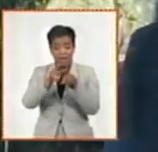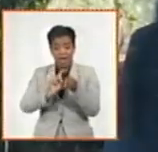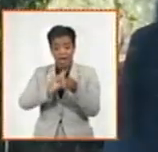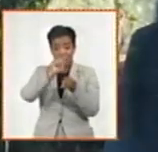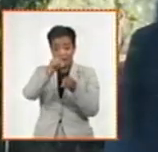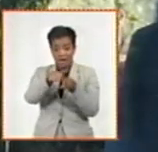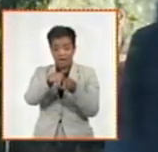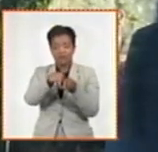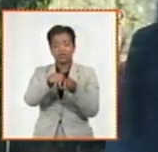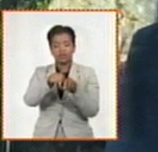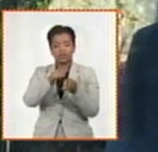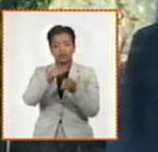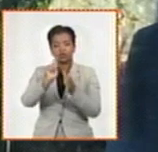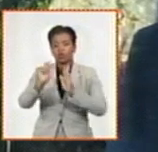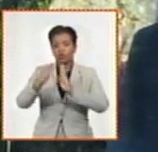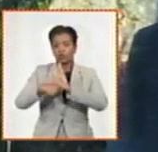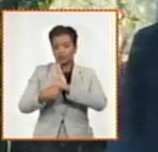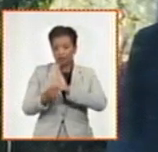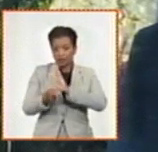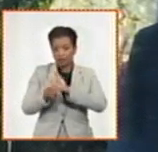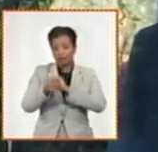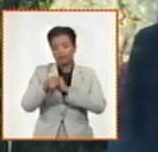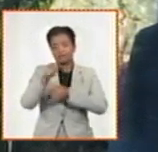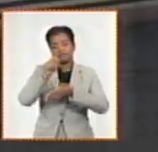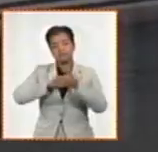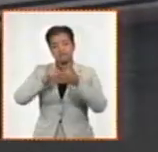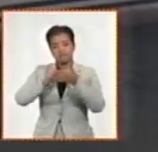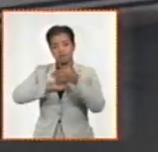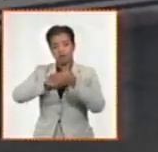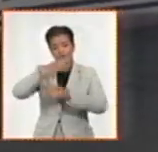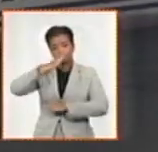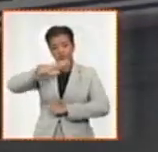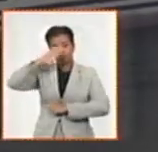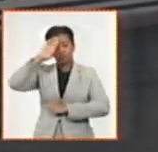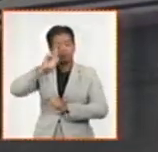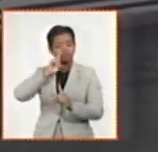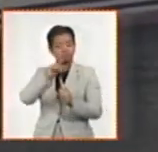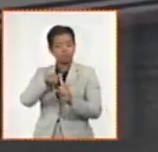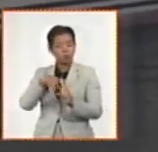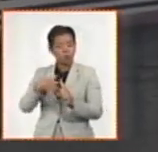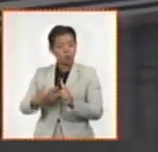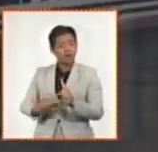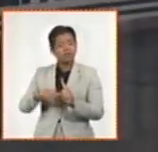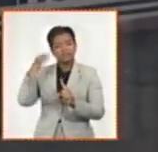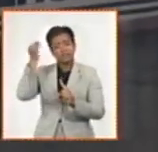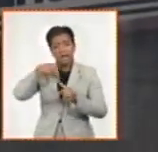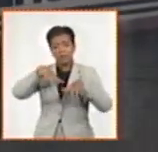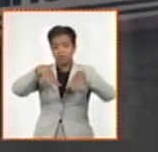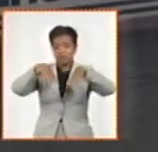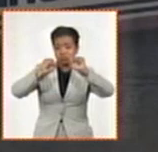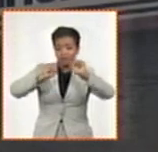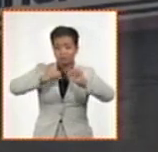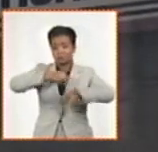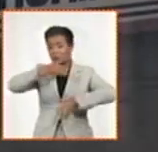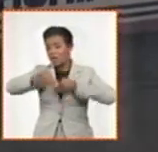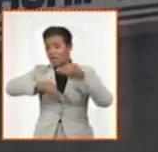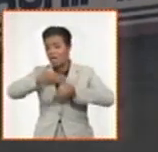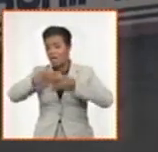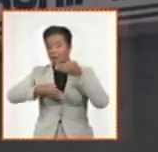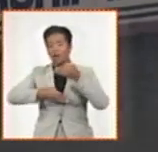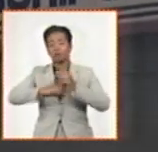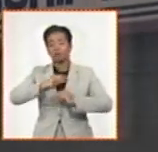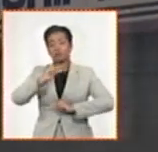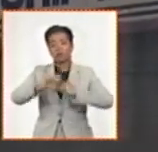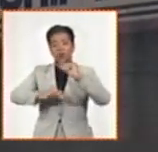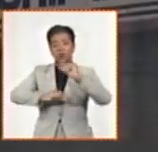central contratada es parte de la estrategia del país para revertir de forma progresiva